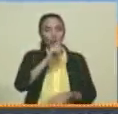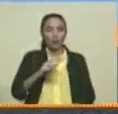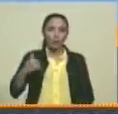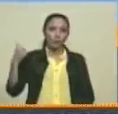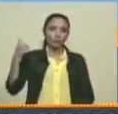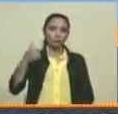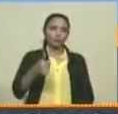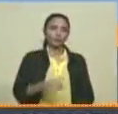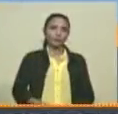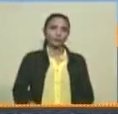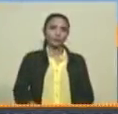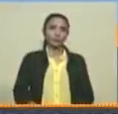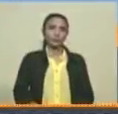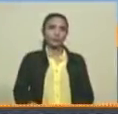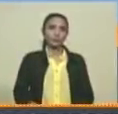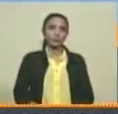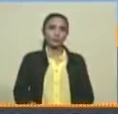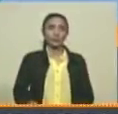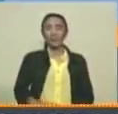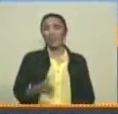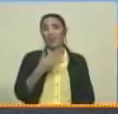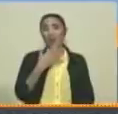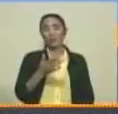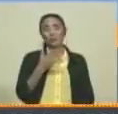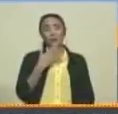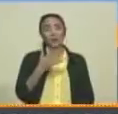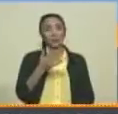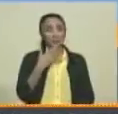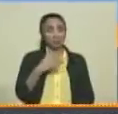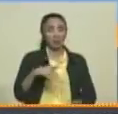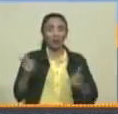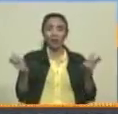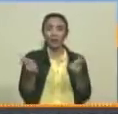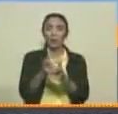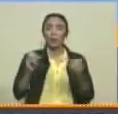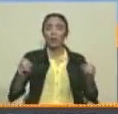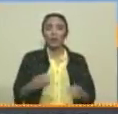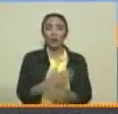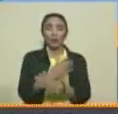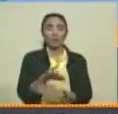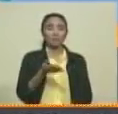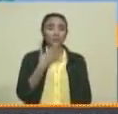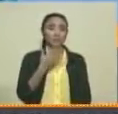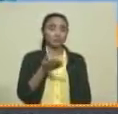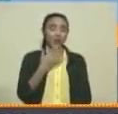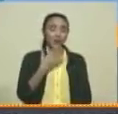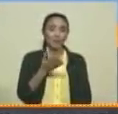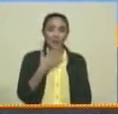La cosa más inútil, aburrida, es ir a una asamblea general de la OEA.